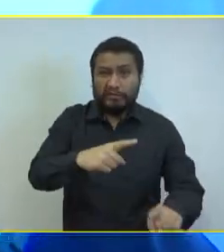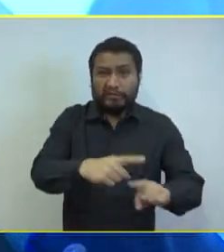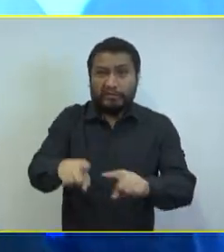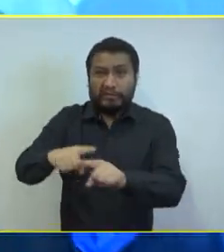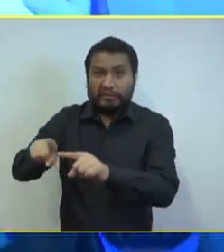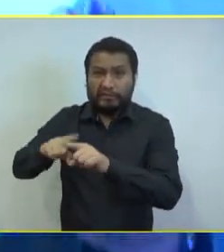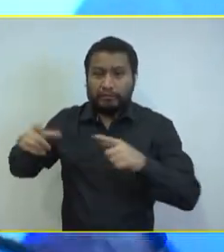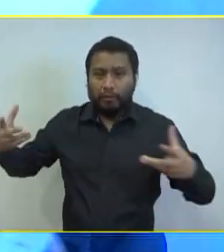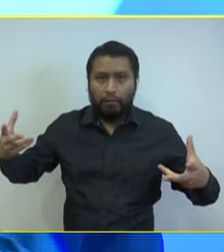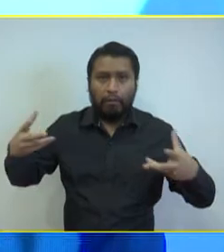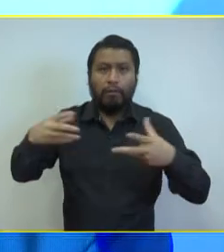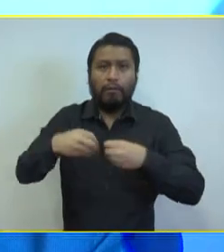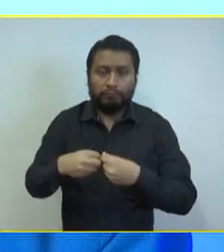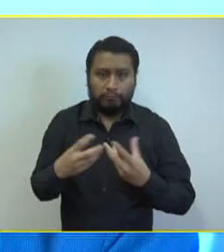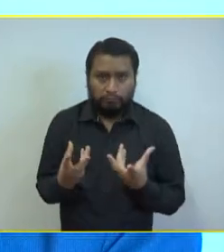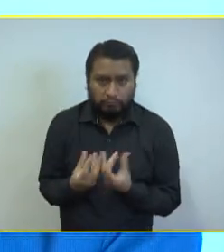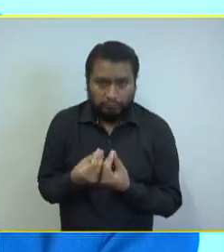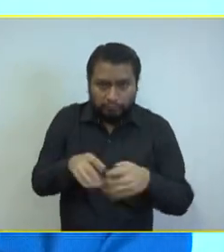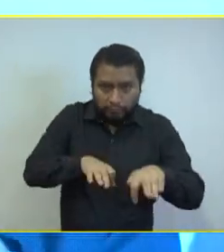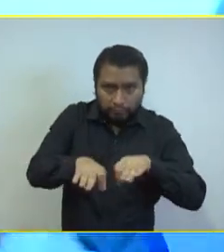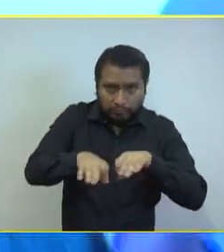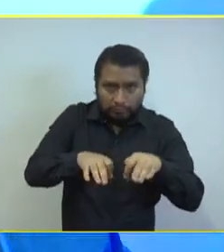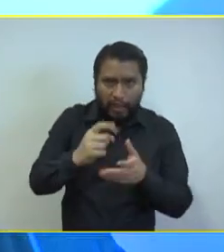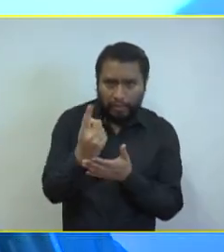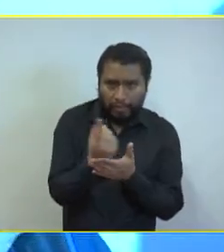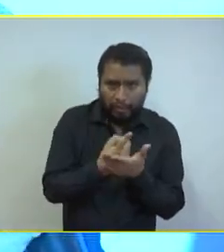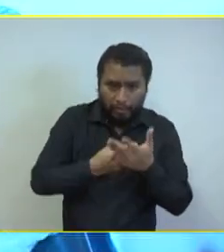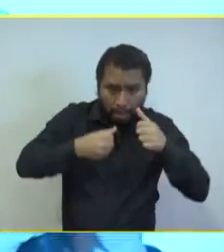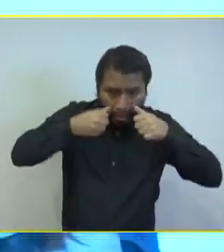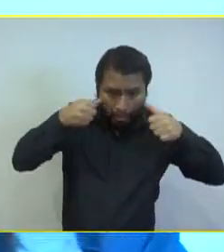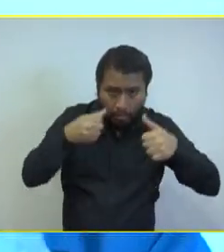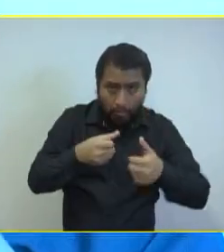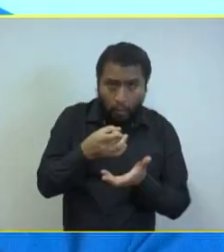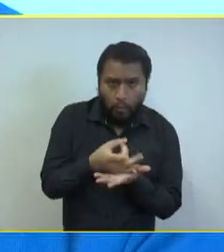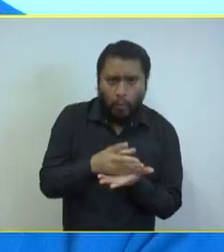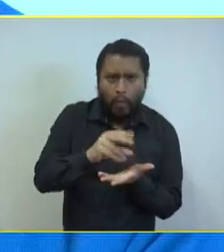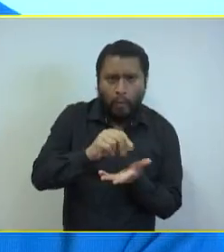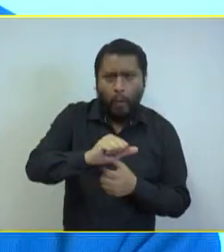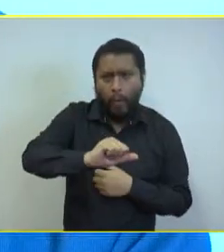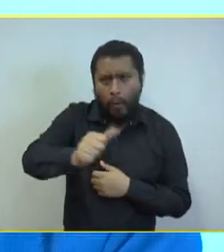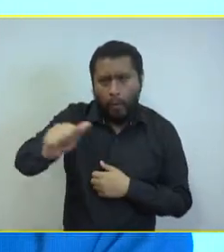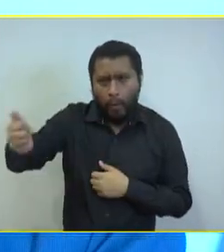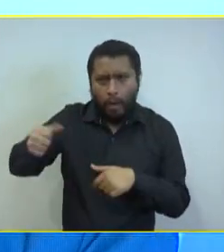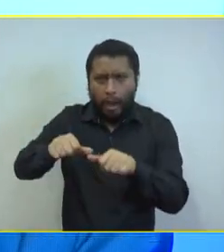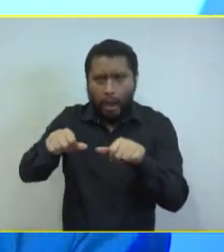¿no? Colaborar con otras disciplinas, y en ese sentido